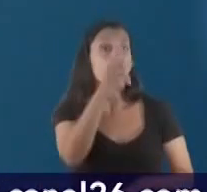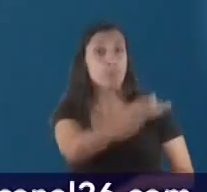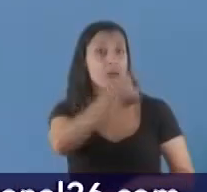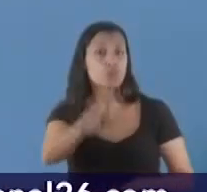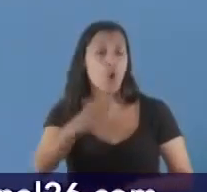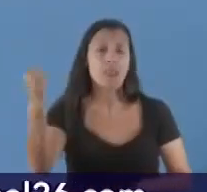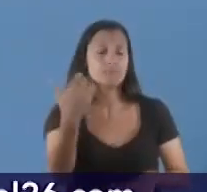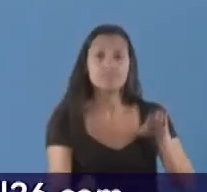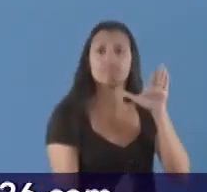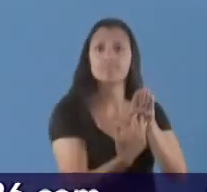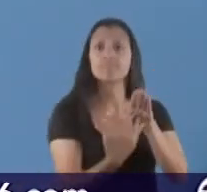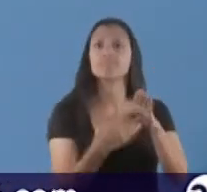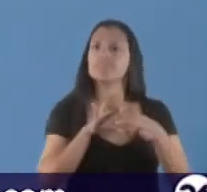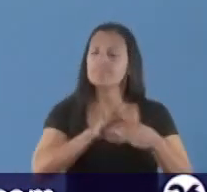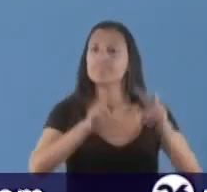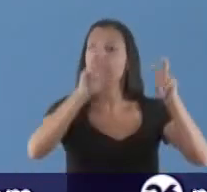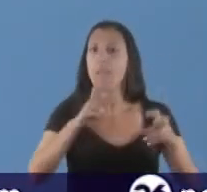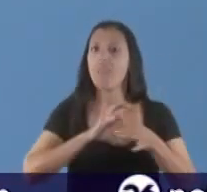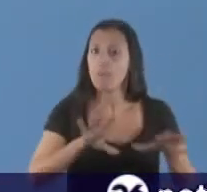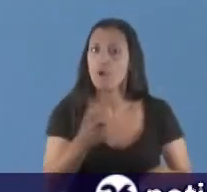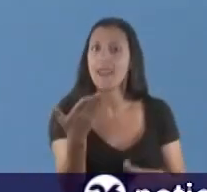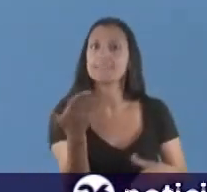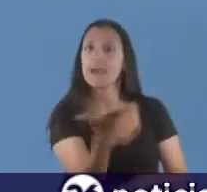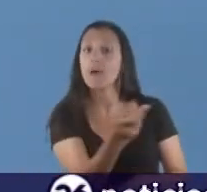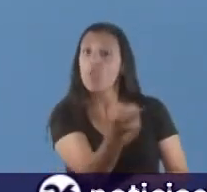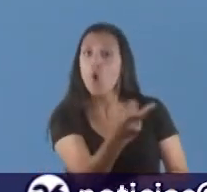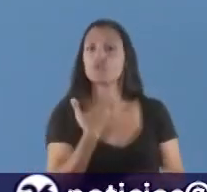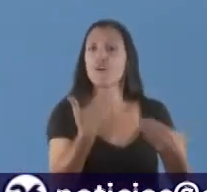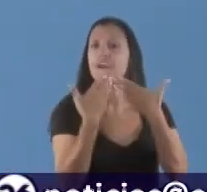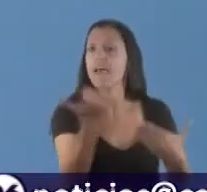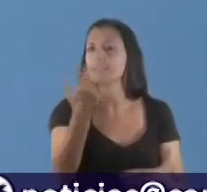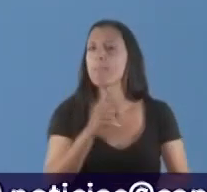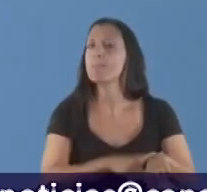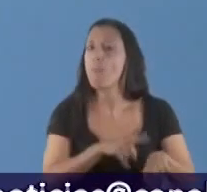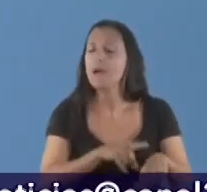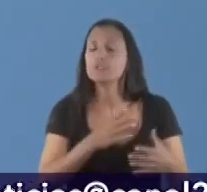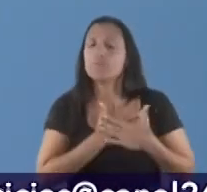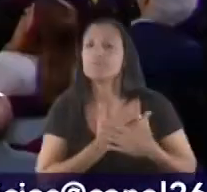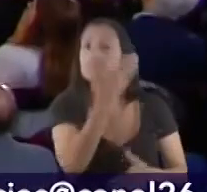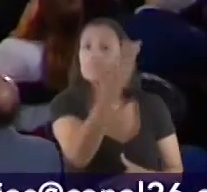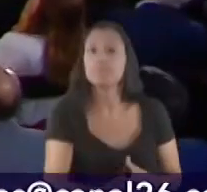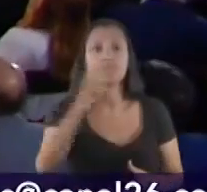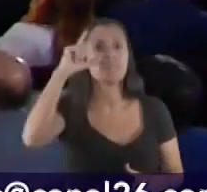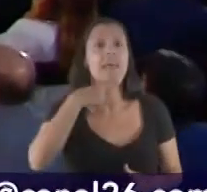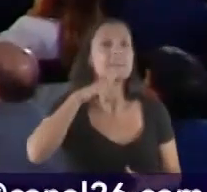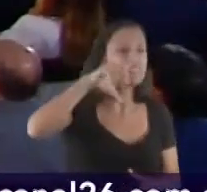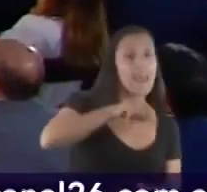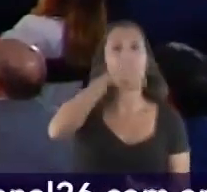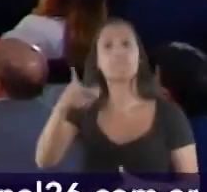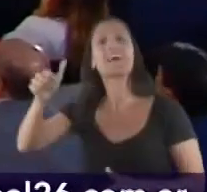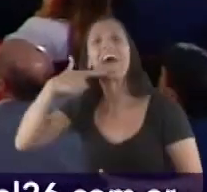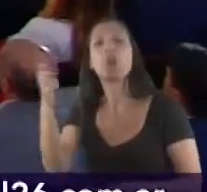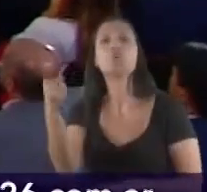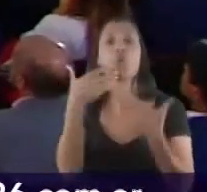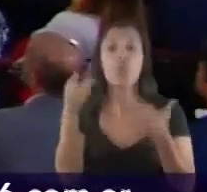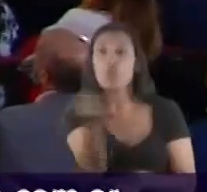emblemáticas en esta democracia y que tuvieron que ver con ese momento. Mi querida Estela, mi querido Carlos, gracias a los